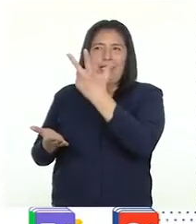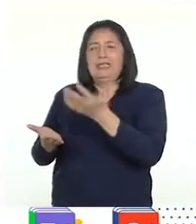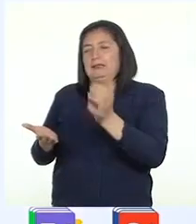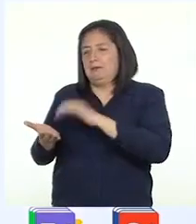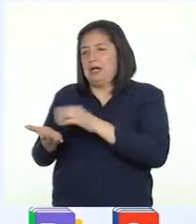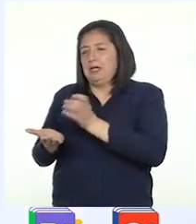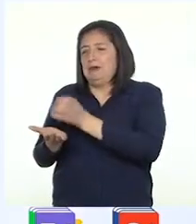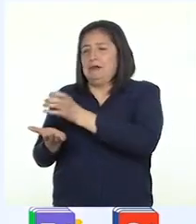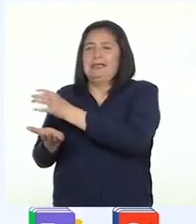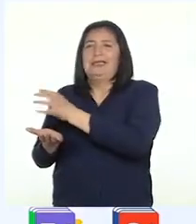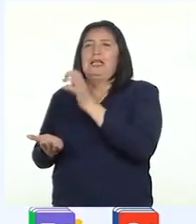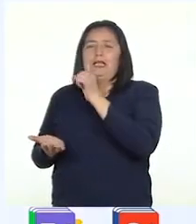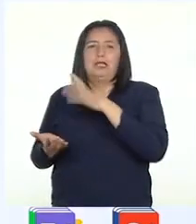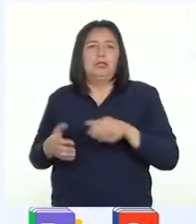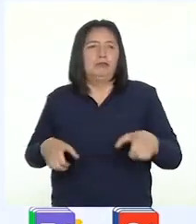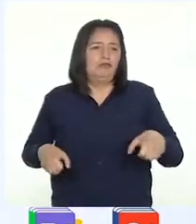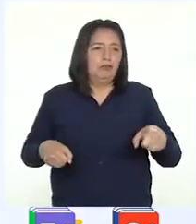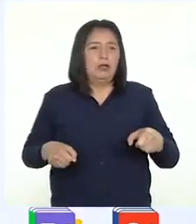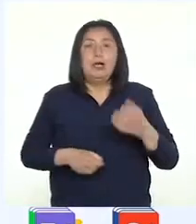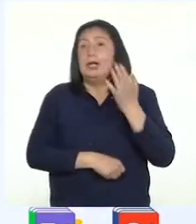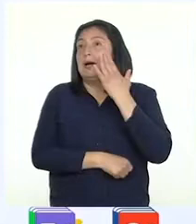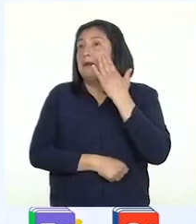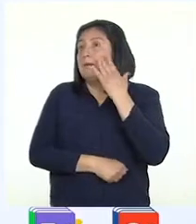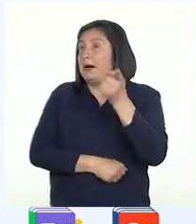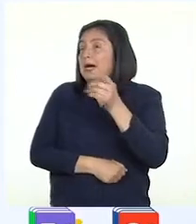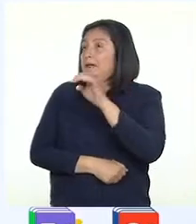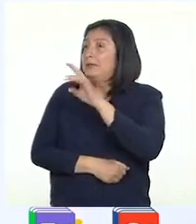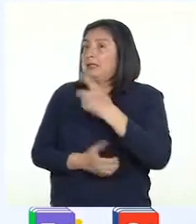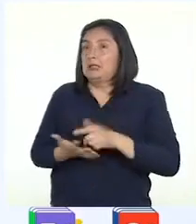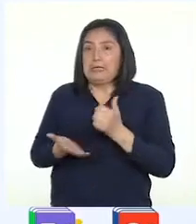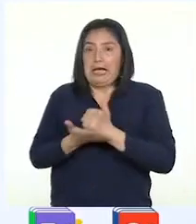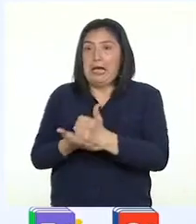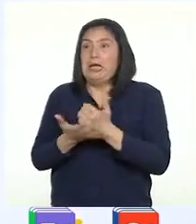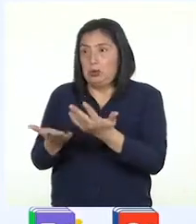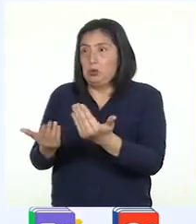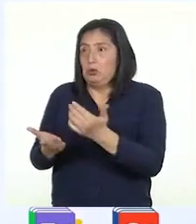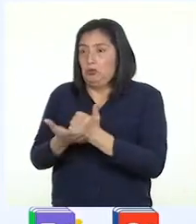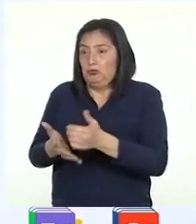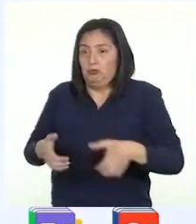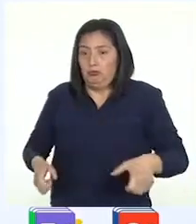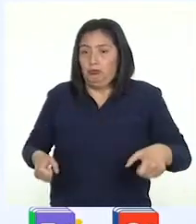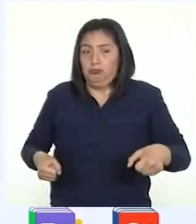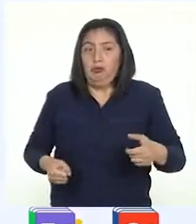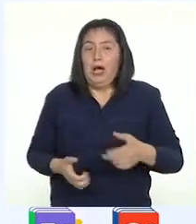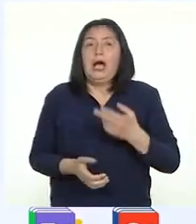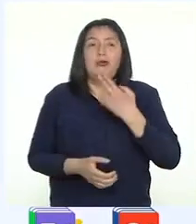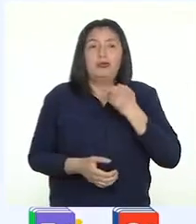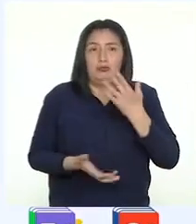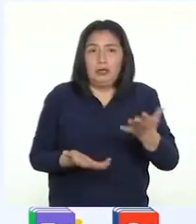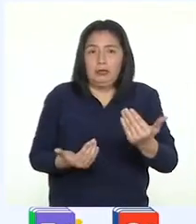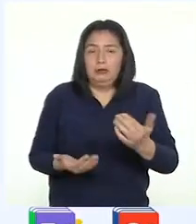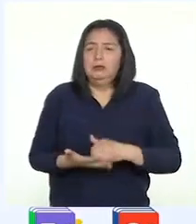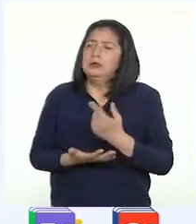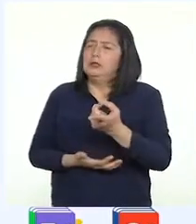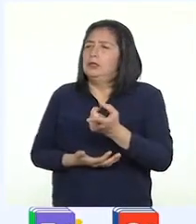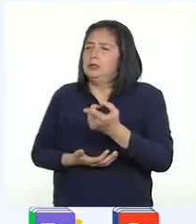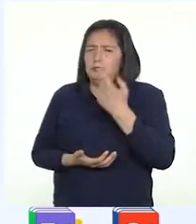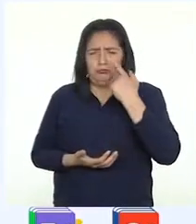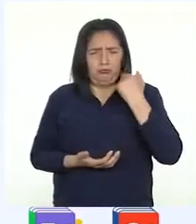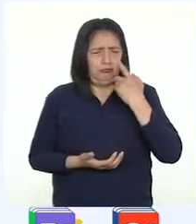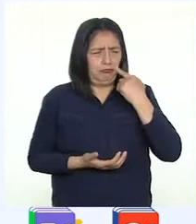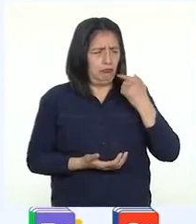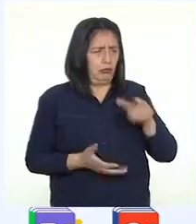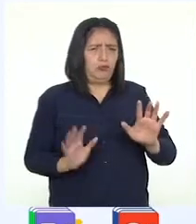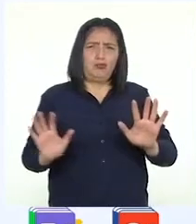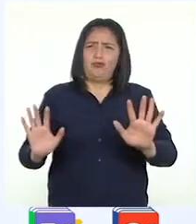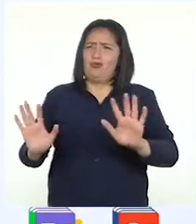de leche. La señora Andrea, mamá de Mariano, ofrece ayudarlo cargando las bolsas de azúcar. El señor Esteban, sin embargo,